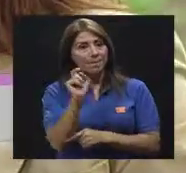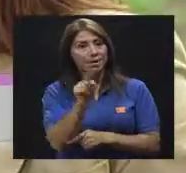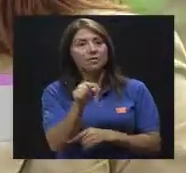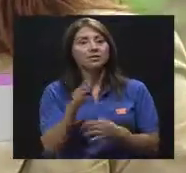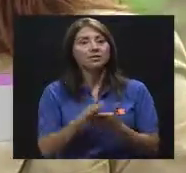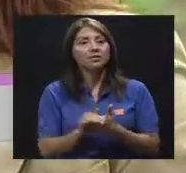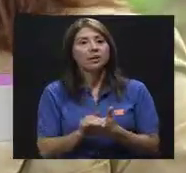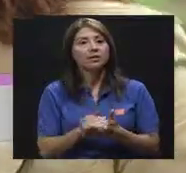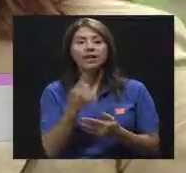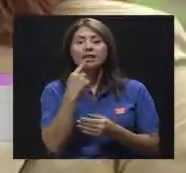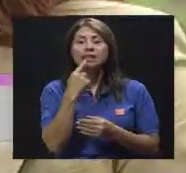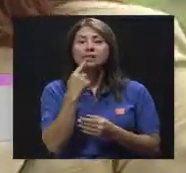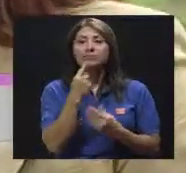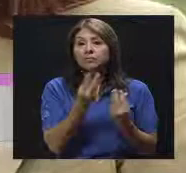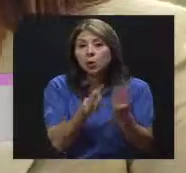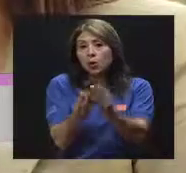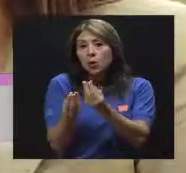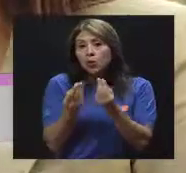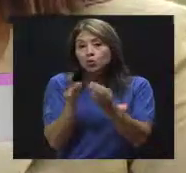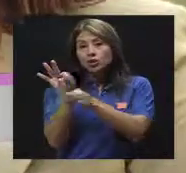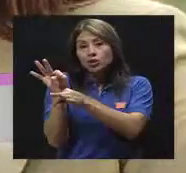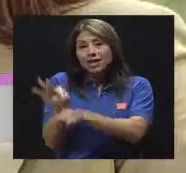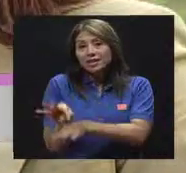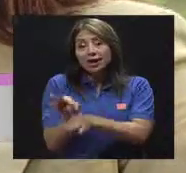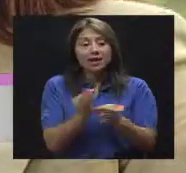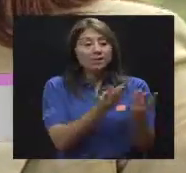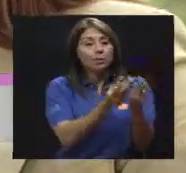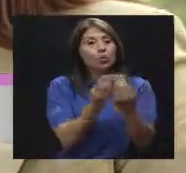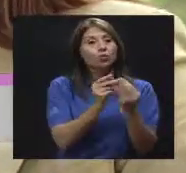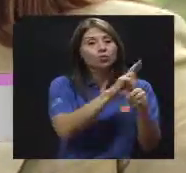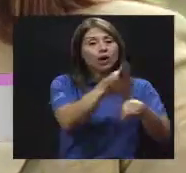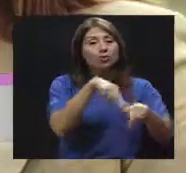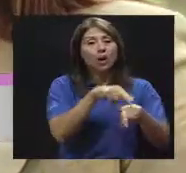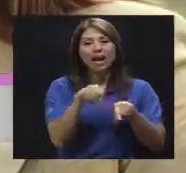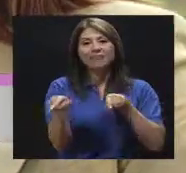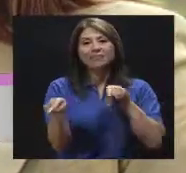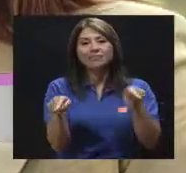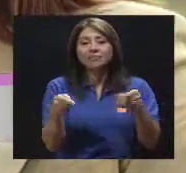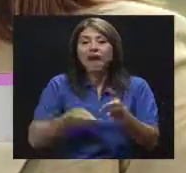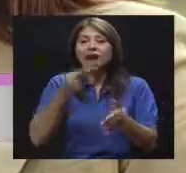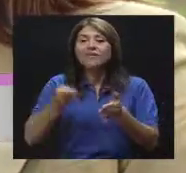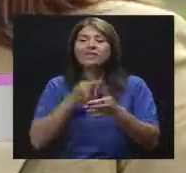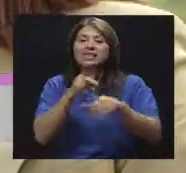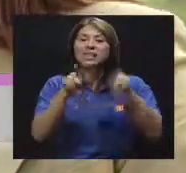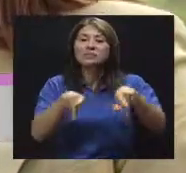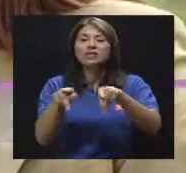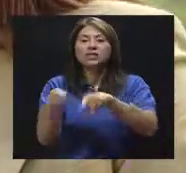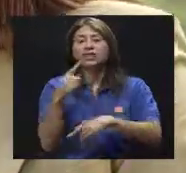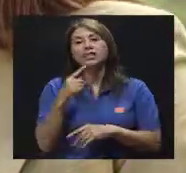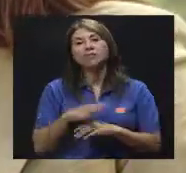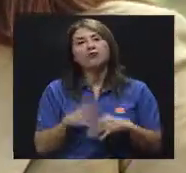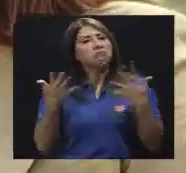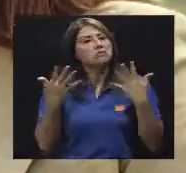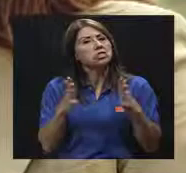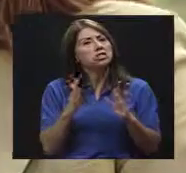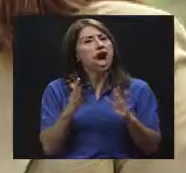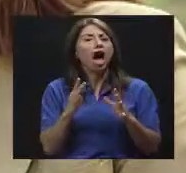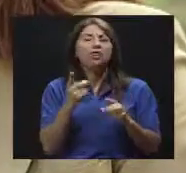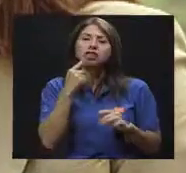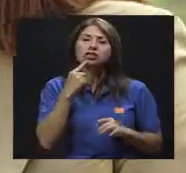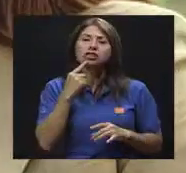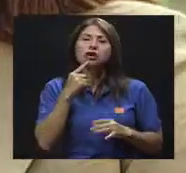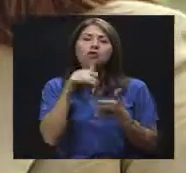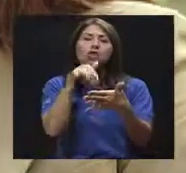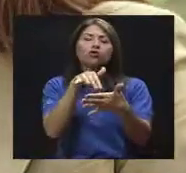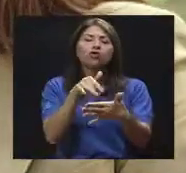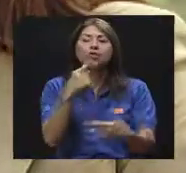esto, ¿verdad? Los productos tradicionales y los productos naturales. Muchas veces como que las personas tienden a decir, hay tal estudio, la manzana sirve